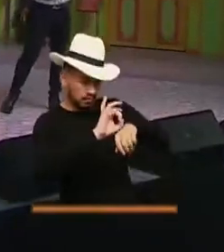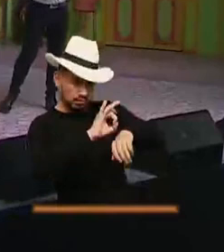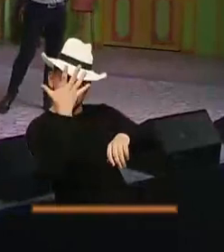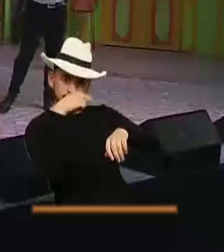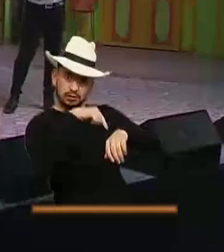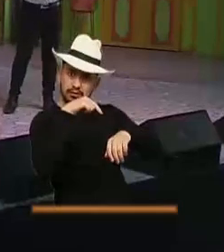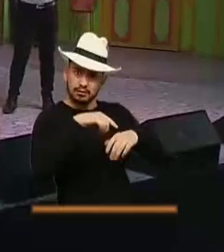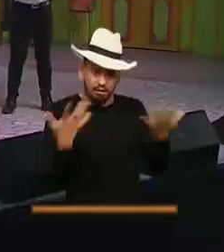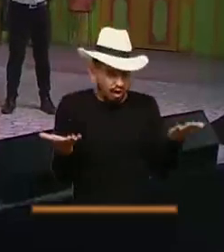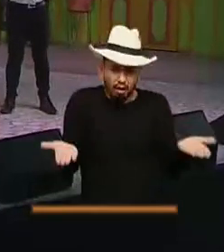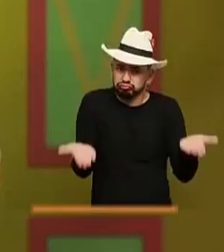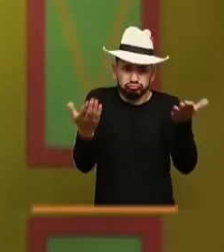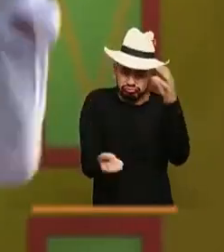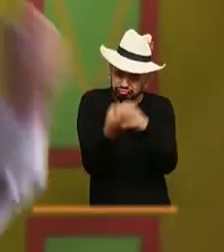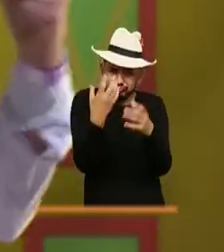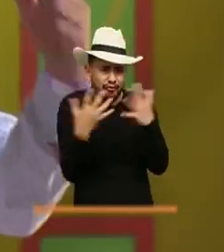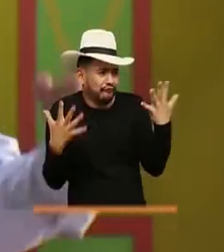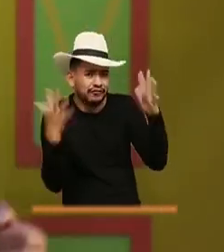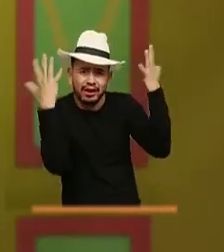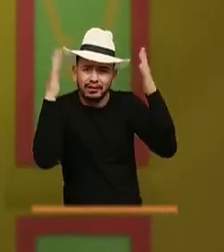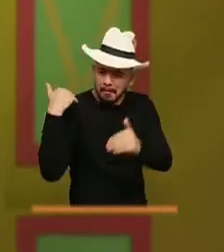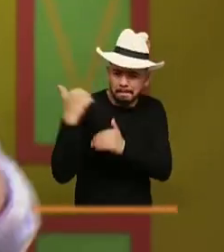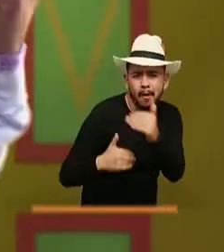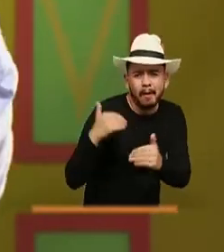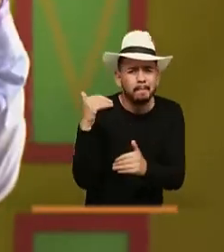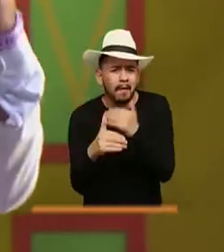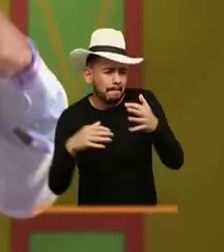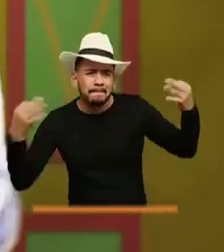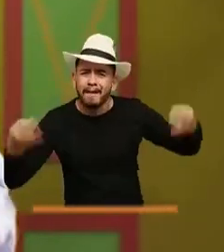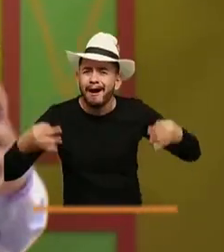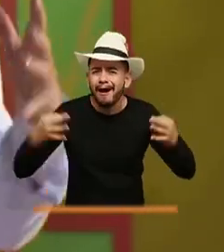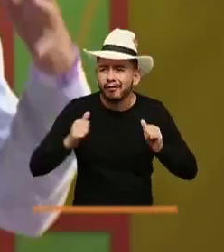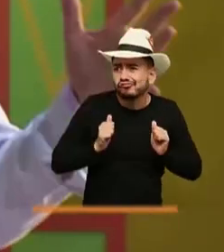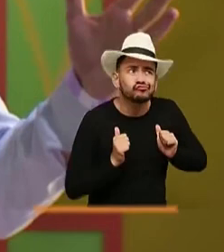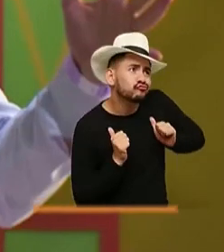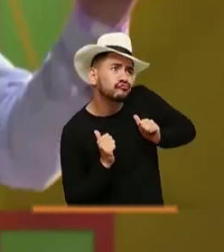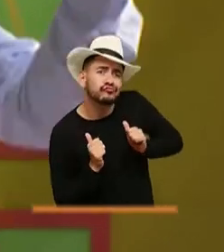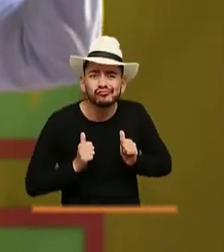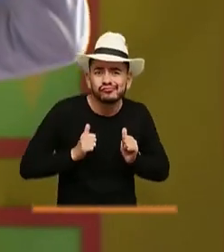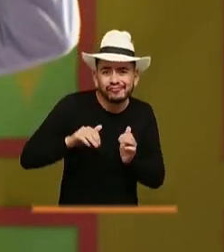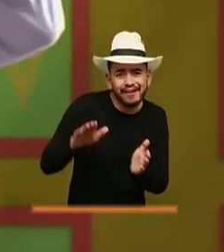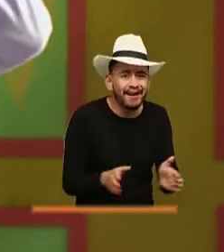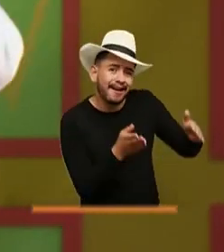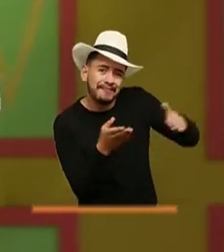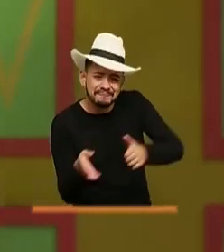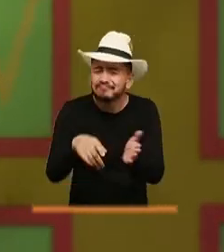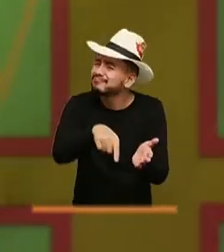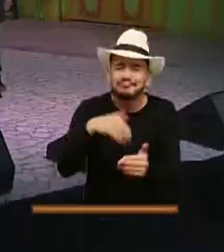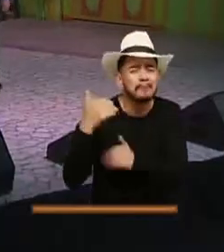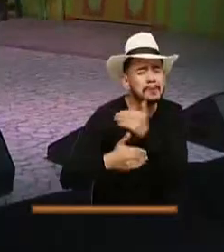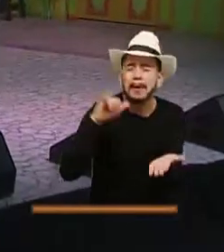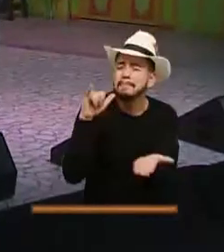la feria se espera pa' que el silletero vaya por la misma